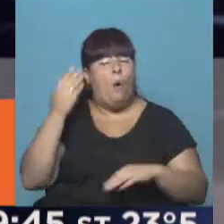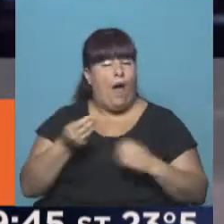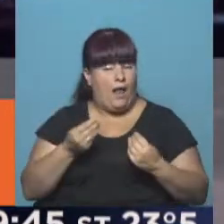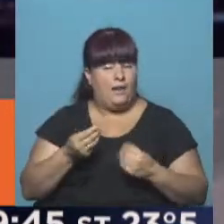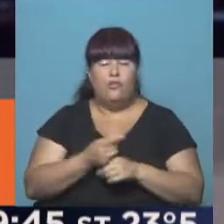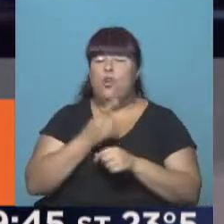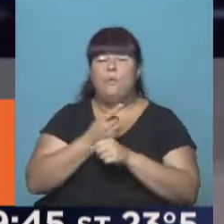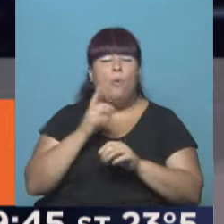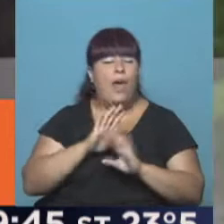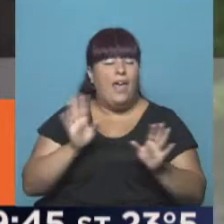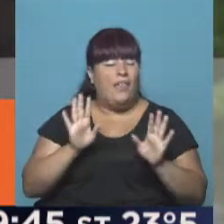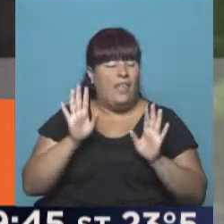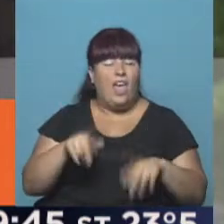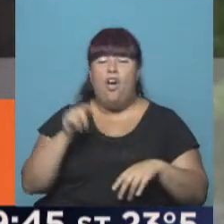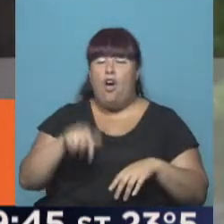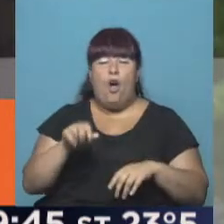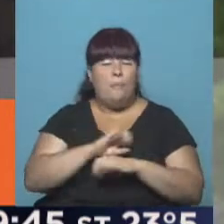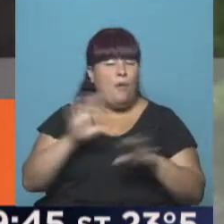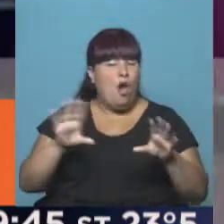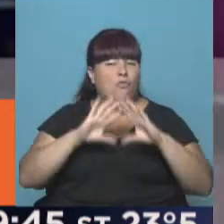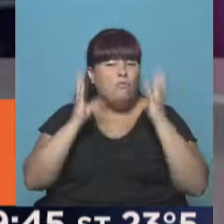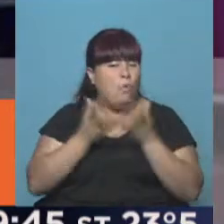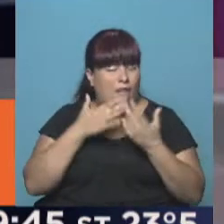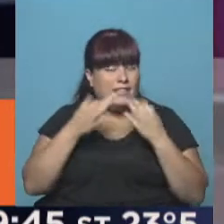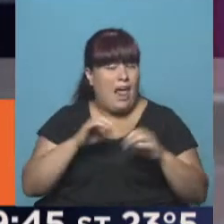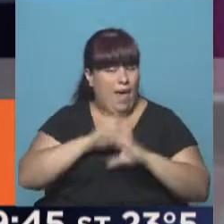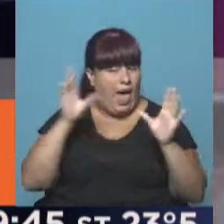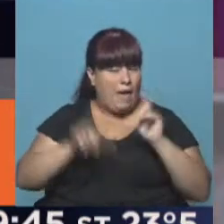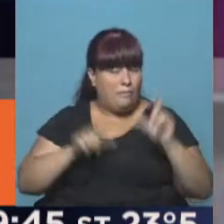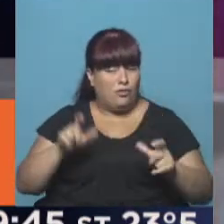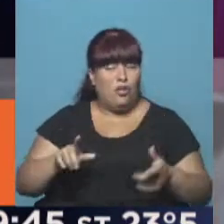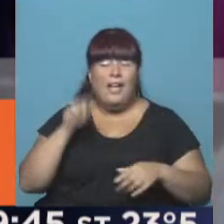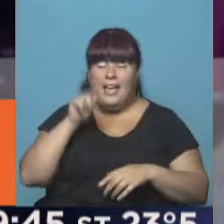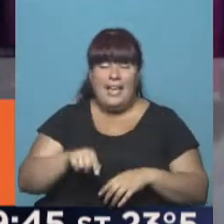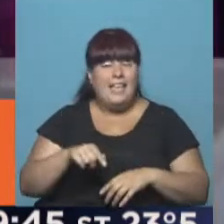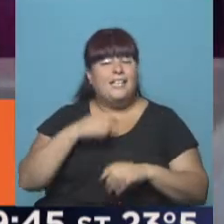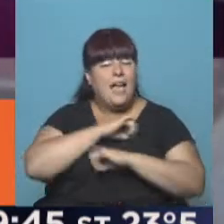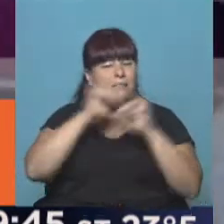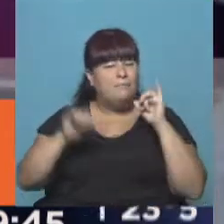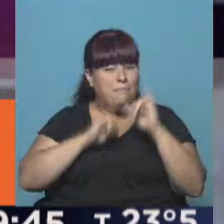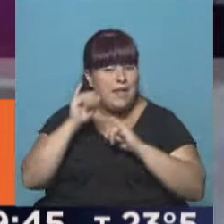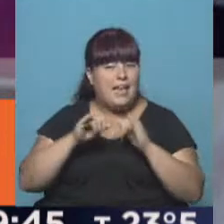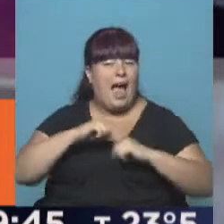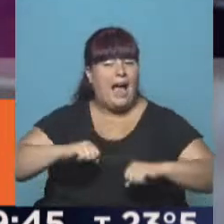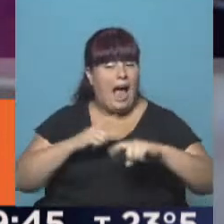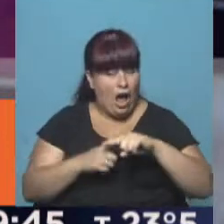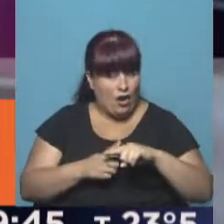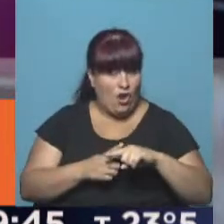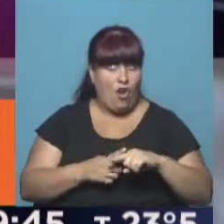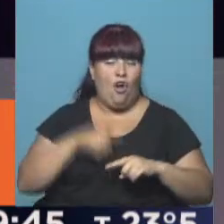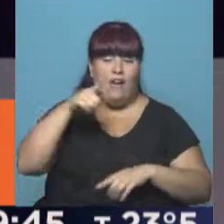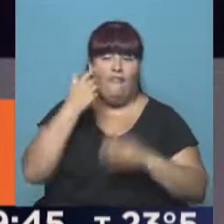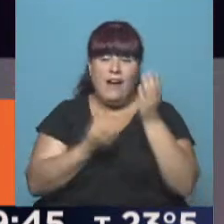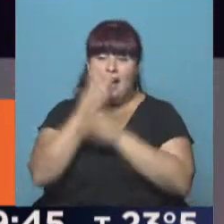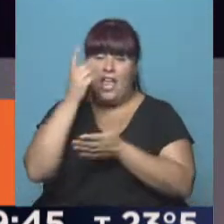No pueden quedar... Hoy estamos en el peor de los mundos, eso es lo que hay que decirle a la gente. Y eso es lo que siempre explica Elisa Carrió, que es una de las